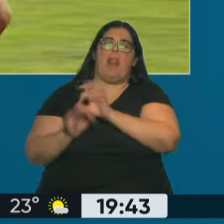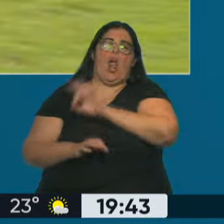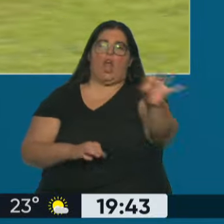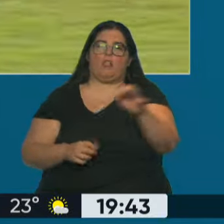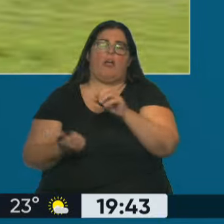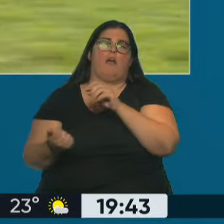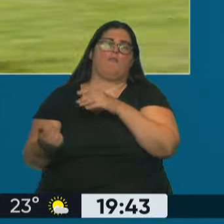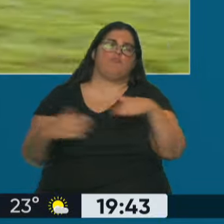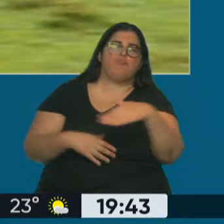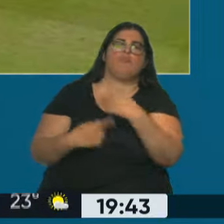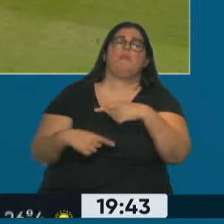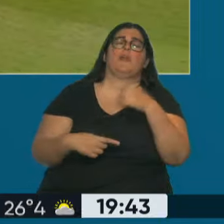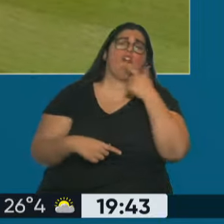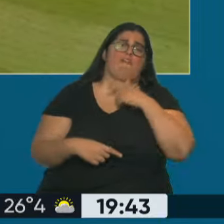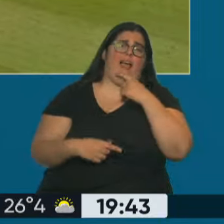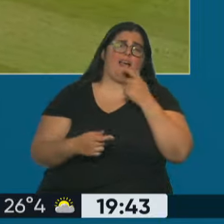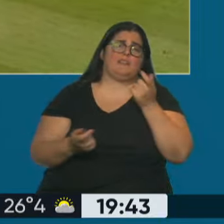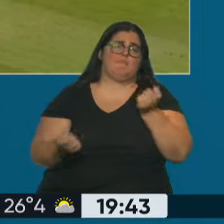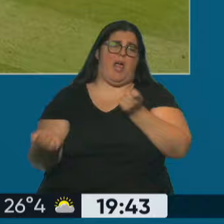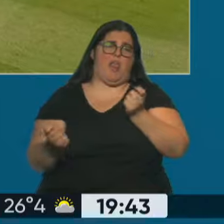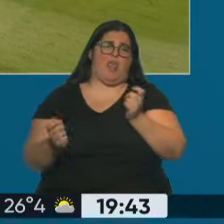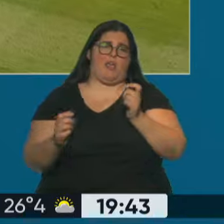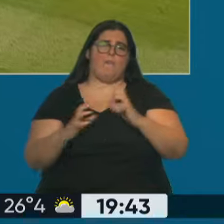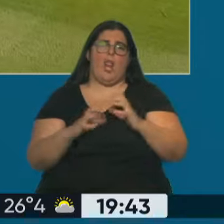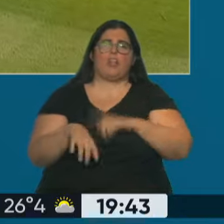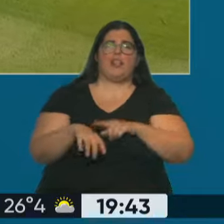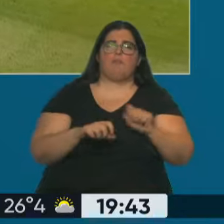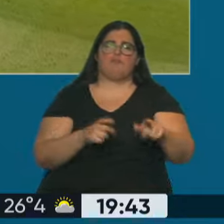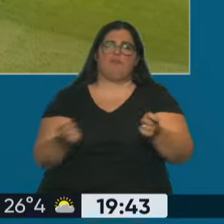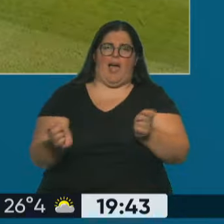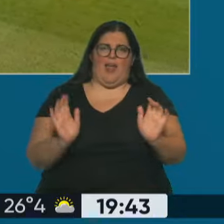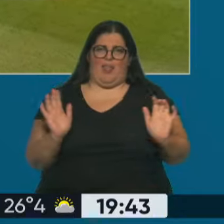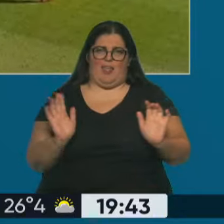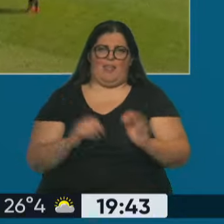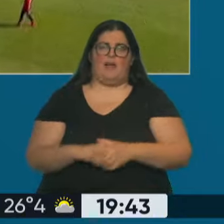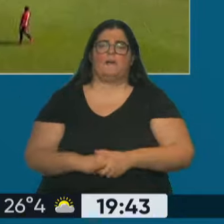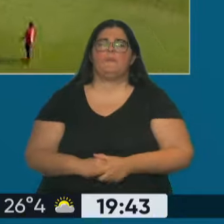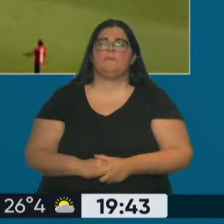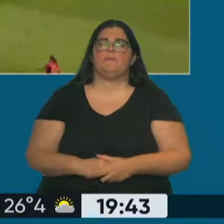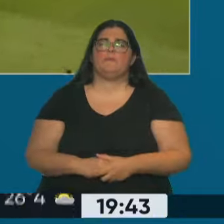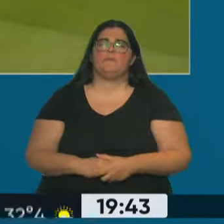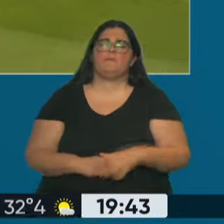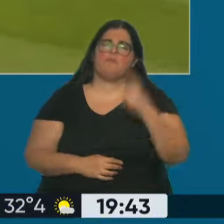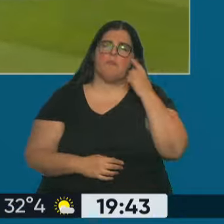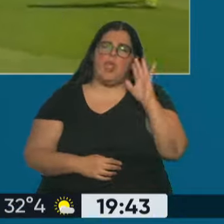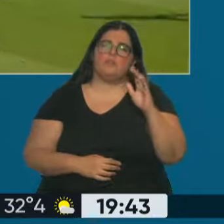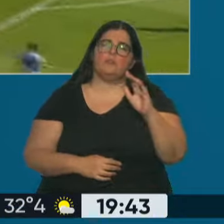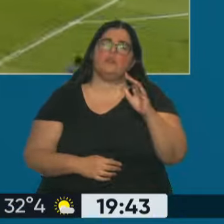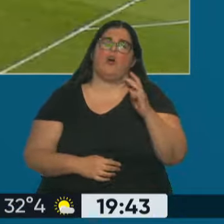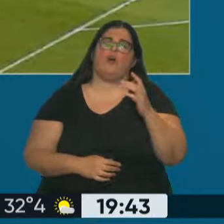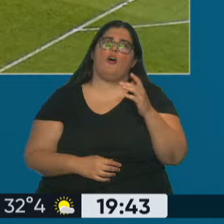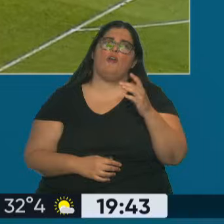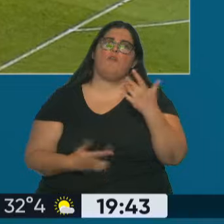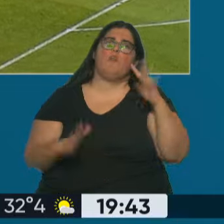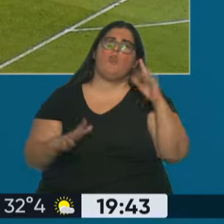Pero Racing manejó la pelota, Racing manejó los tiempos. Y yo pienso que podríamos haber hecho algún